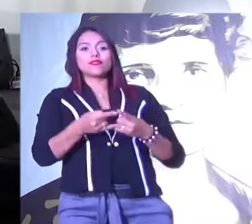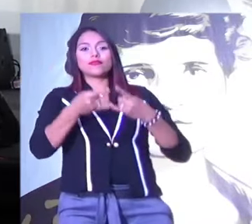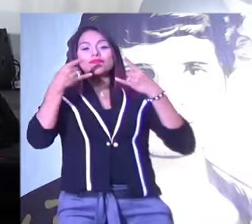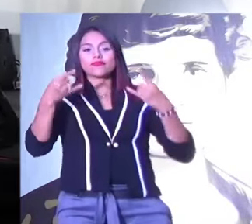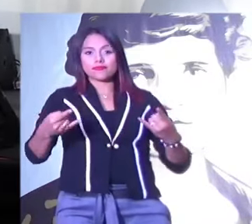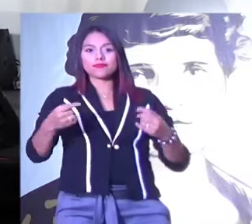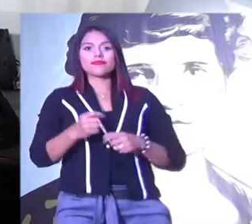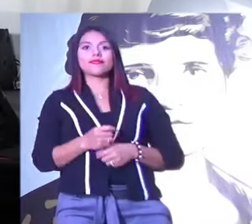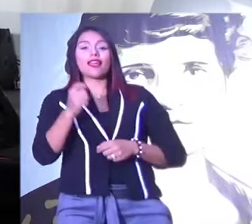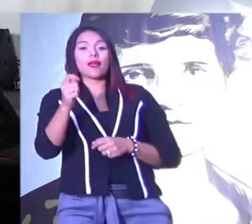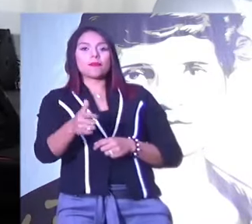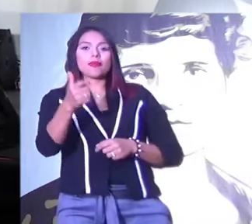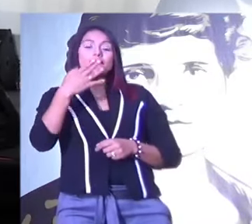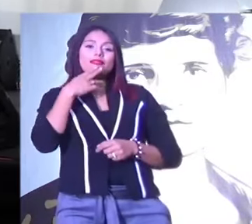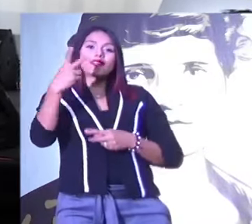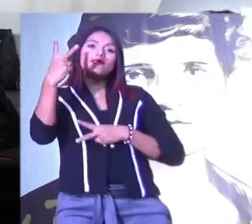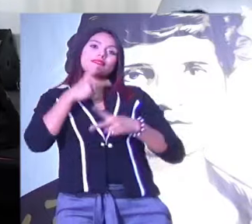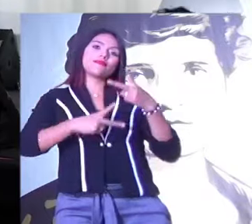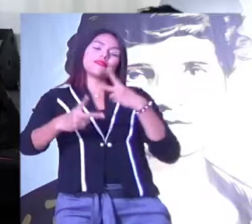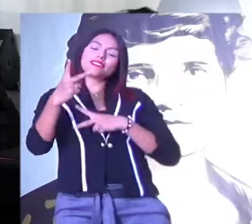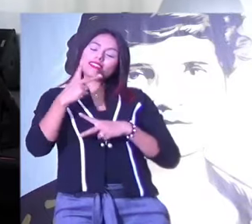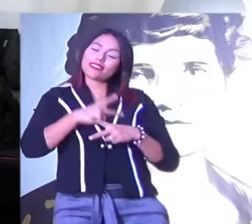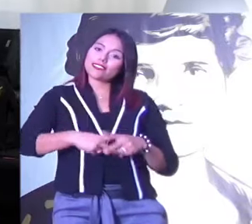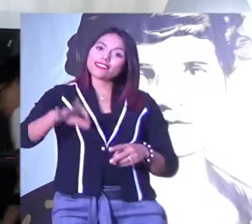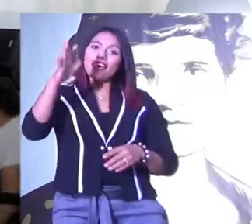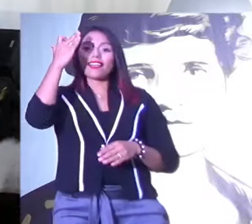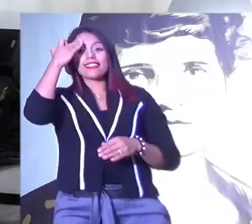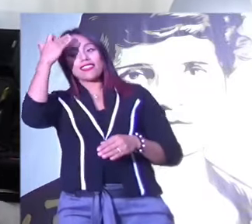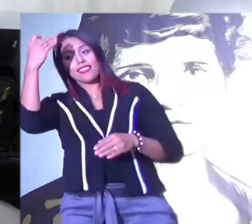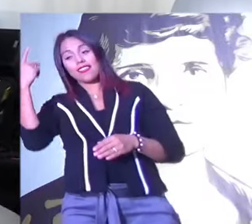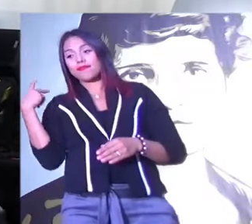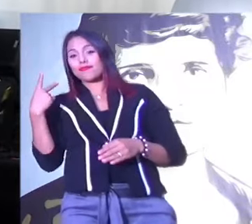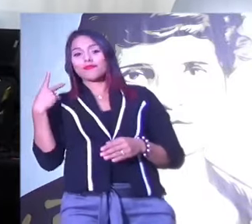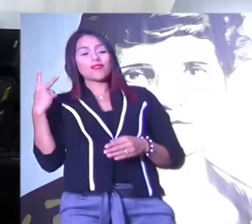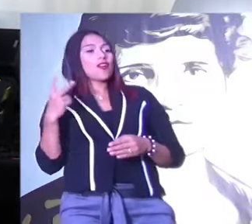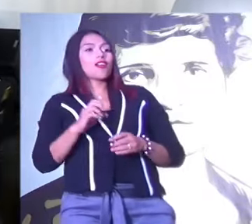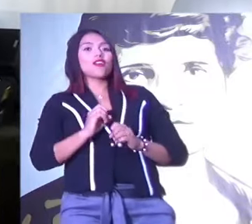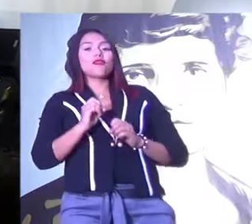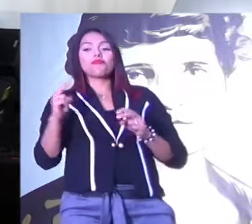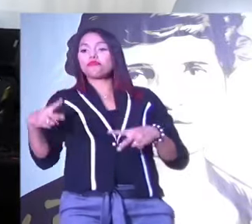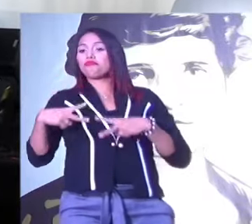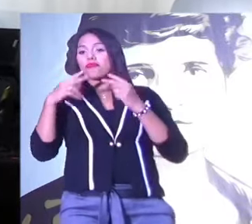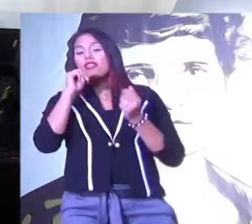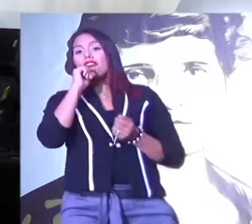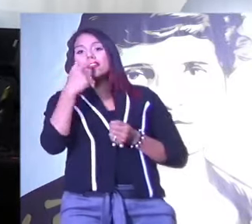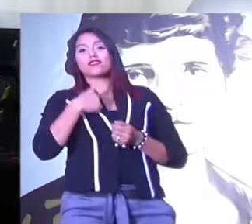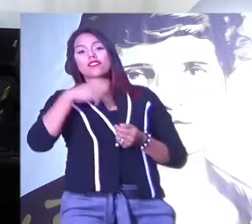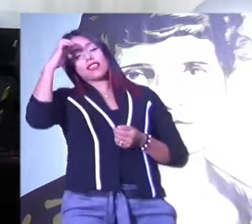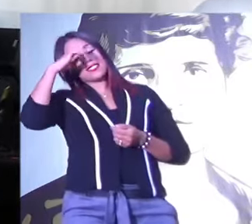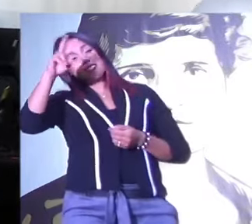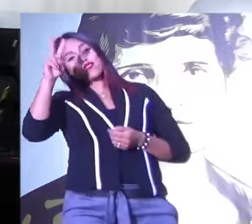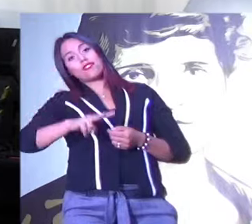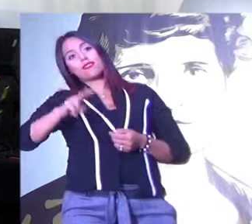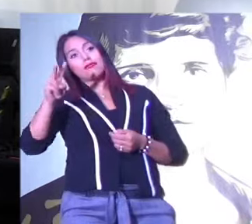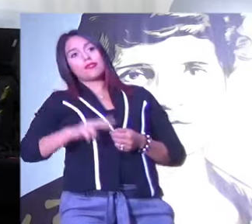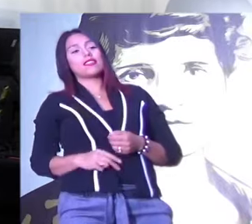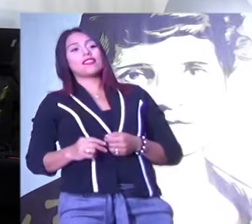Primero, bienvenido hermano, hacía mucho que no nos veíamos, extrañaba tus cuentos y esta nueva antología